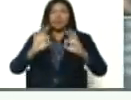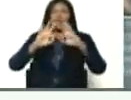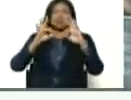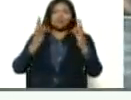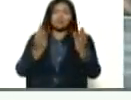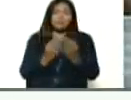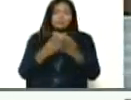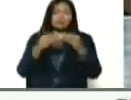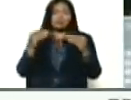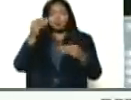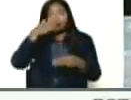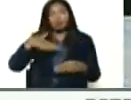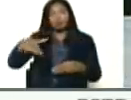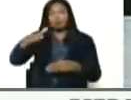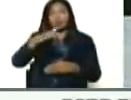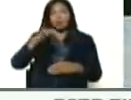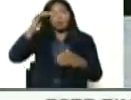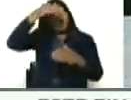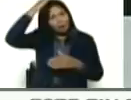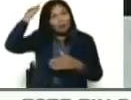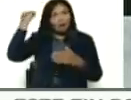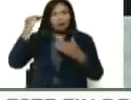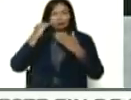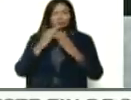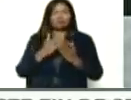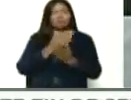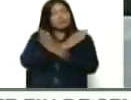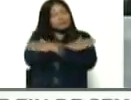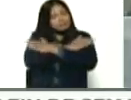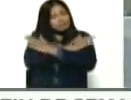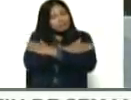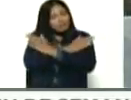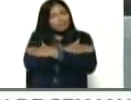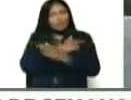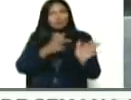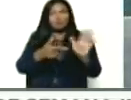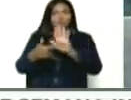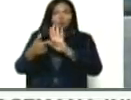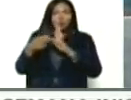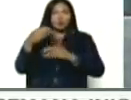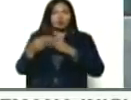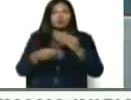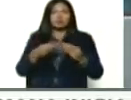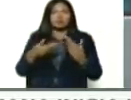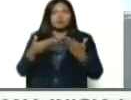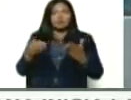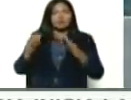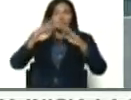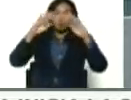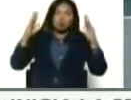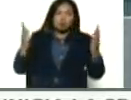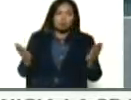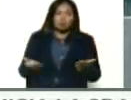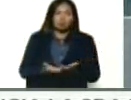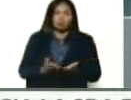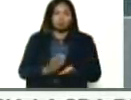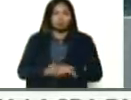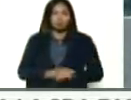y al pueblo árabe sirio por el ejemplo gigantesco que le han dado al mundo